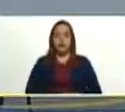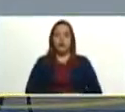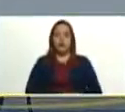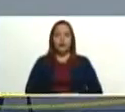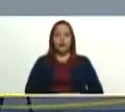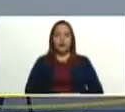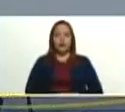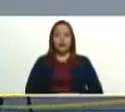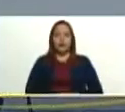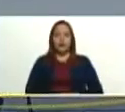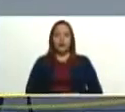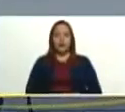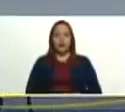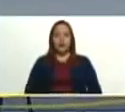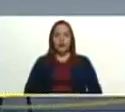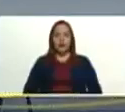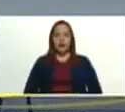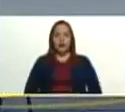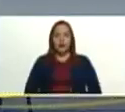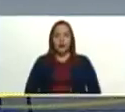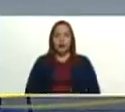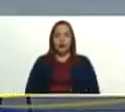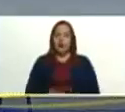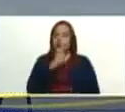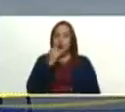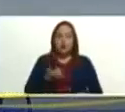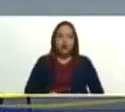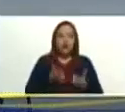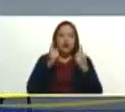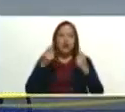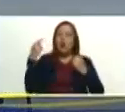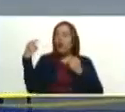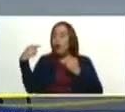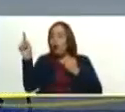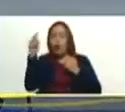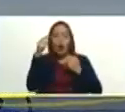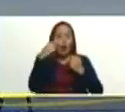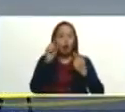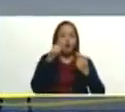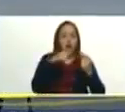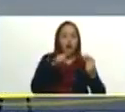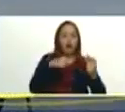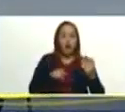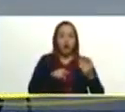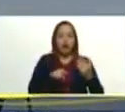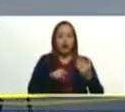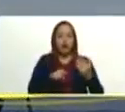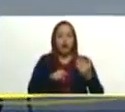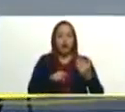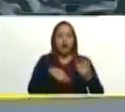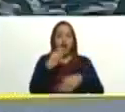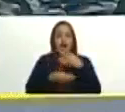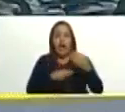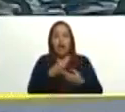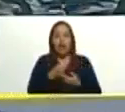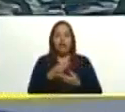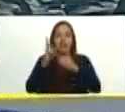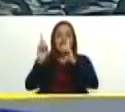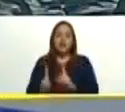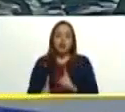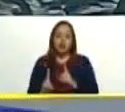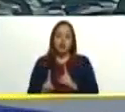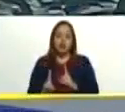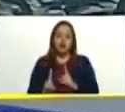do not allow others no permitimos que otros to define for us definan por nosotros what